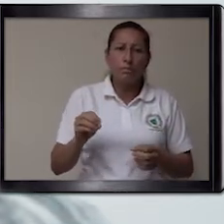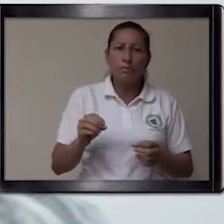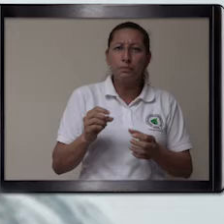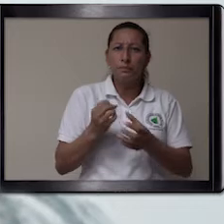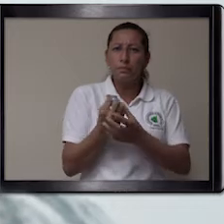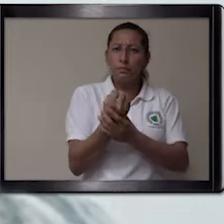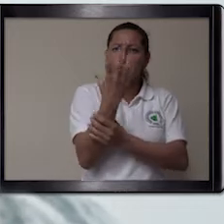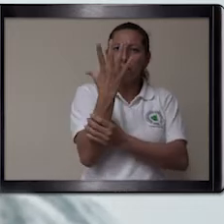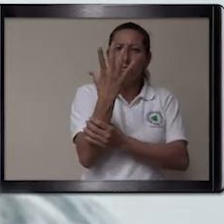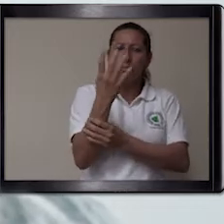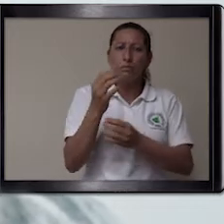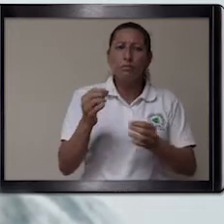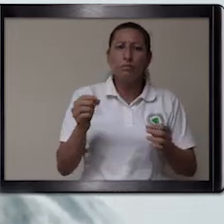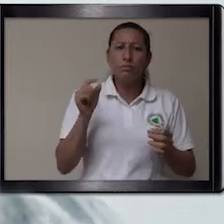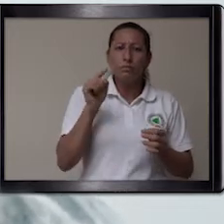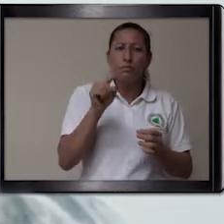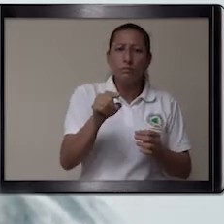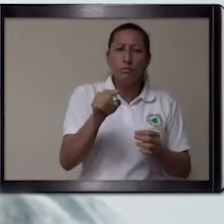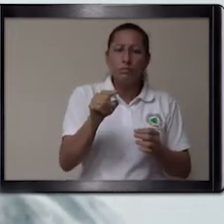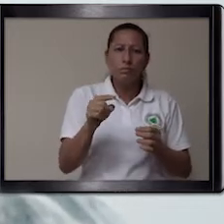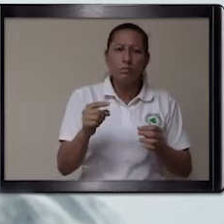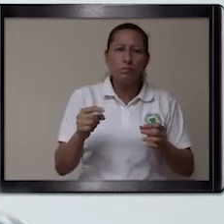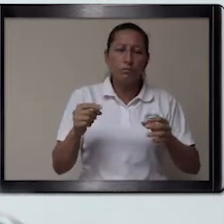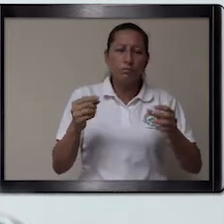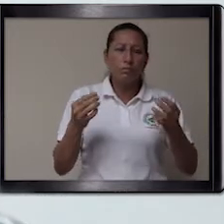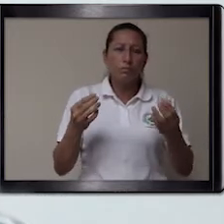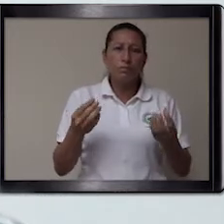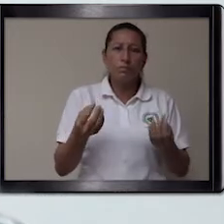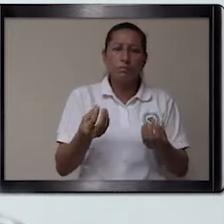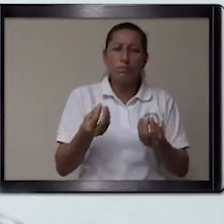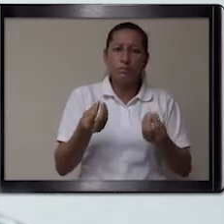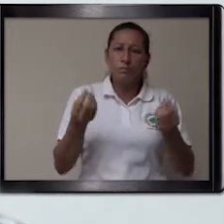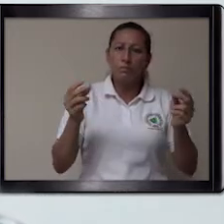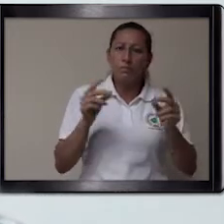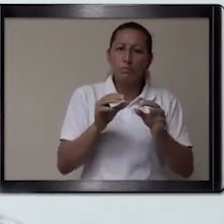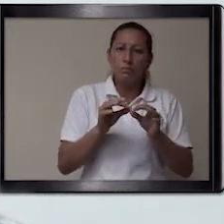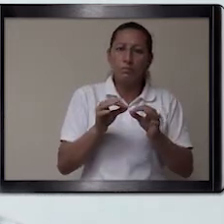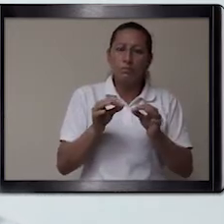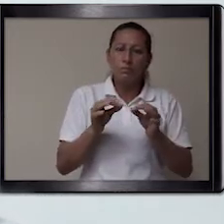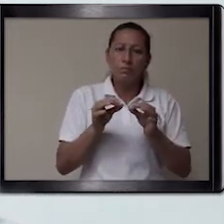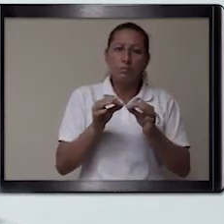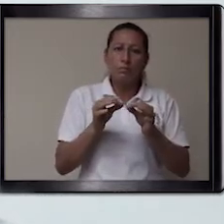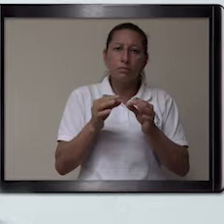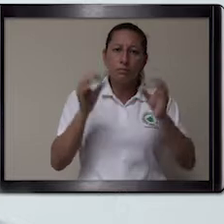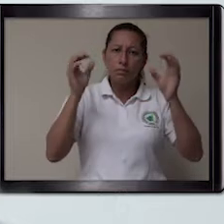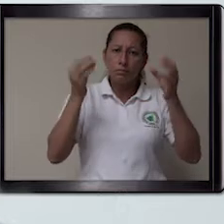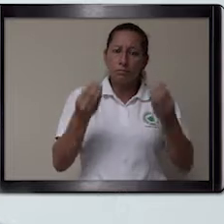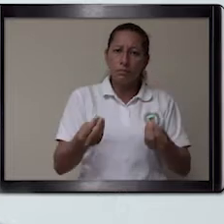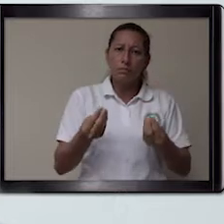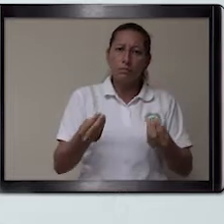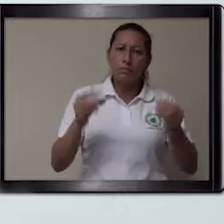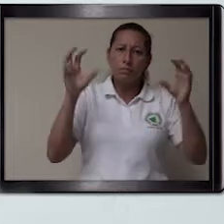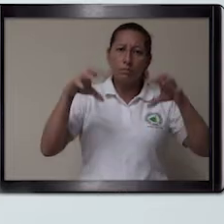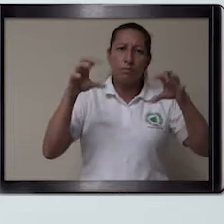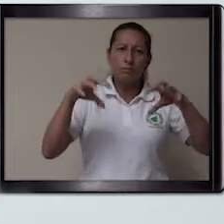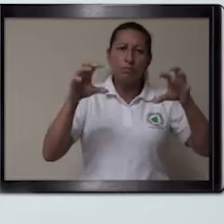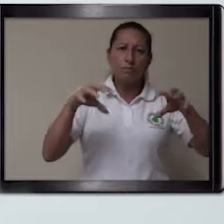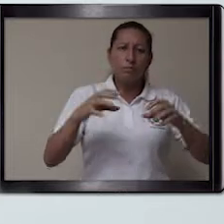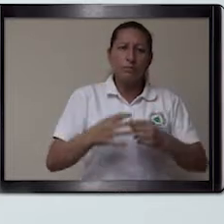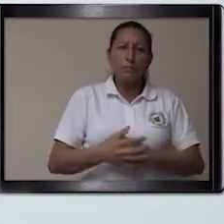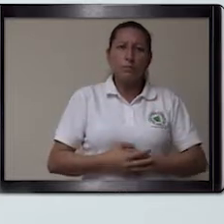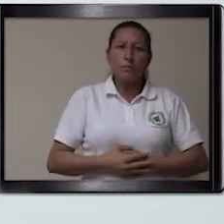colosos son elementos que ayudan a que se den estos fenómenos, principalmente en época de lluvia.